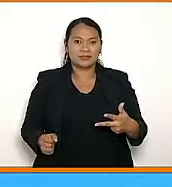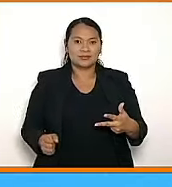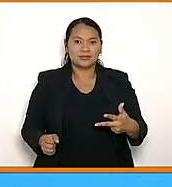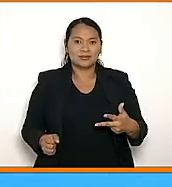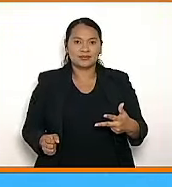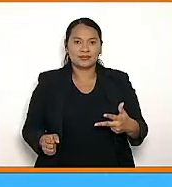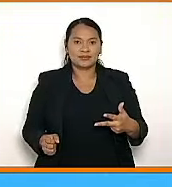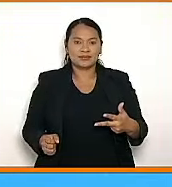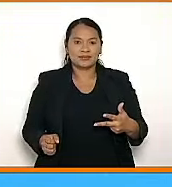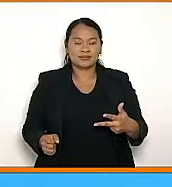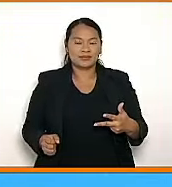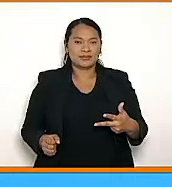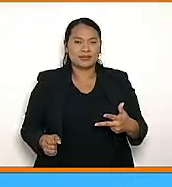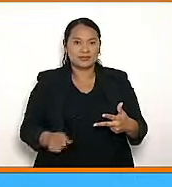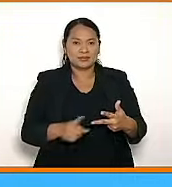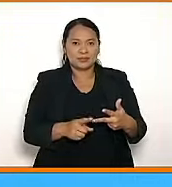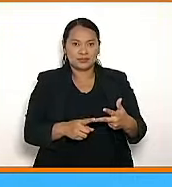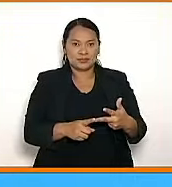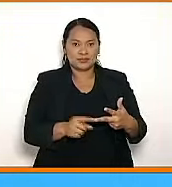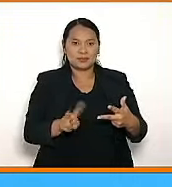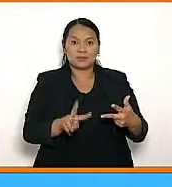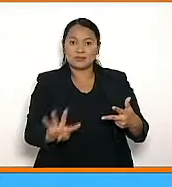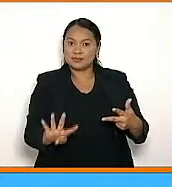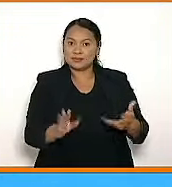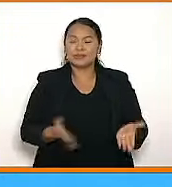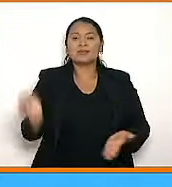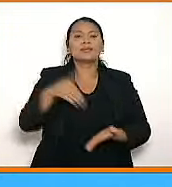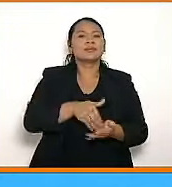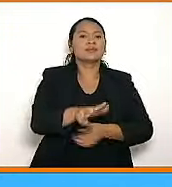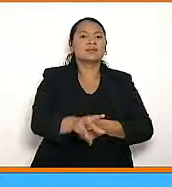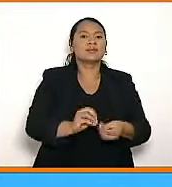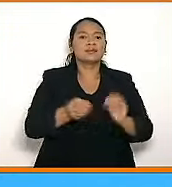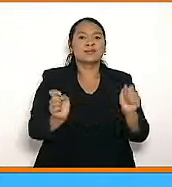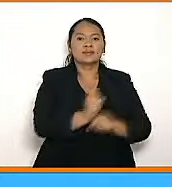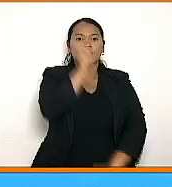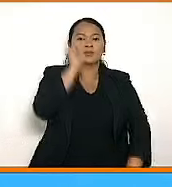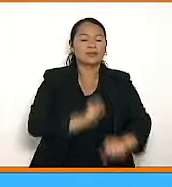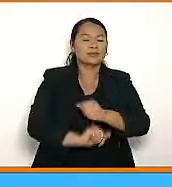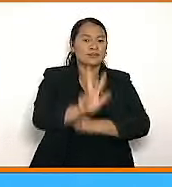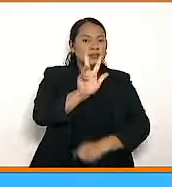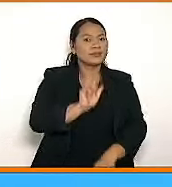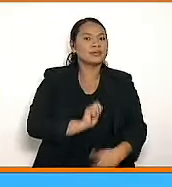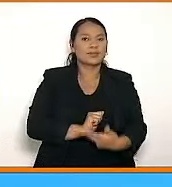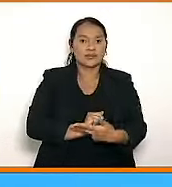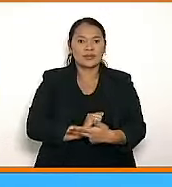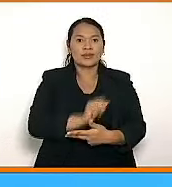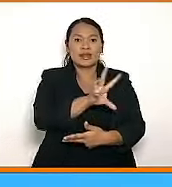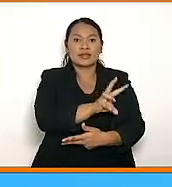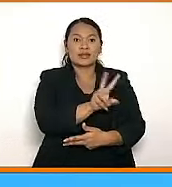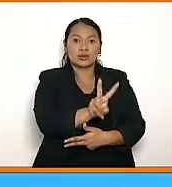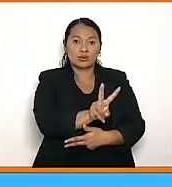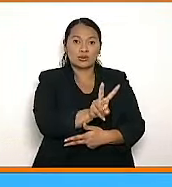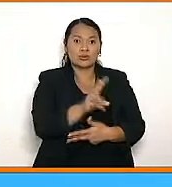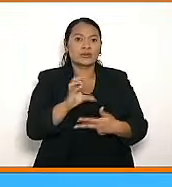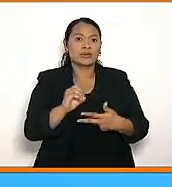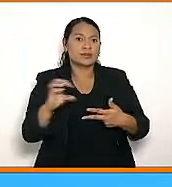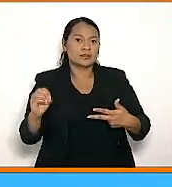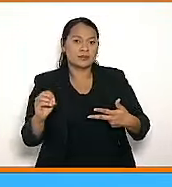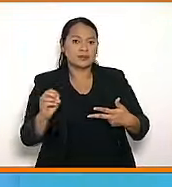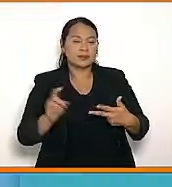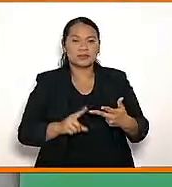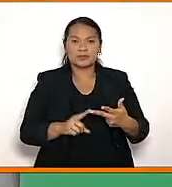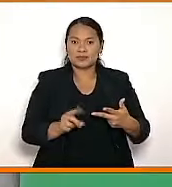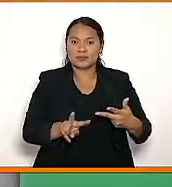ganador es el 24. Los números ganadores junto a Pega 3 son 62, 00